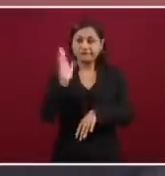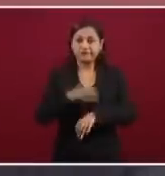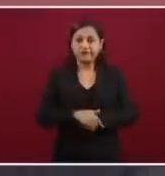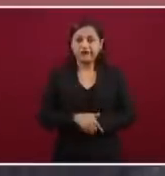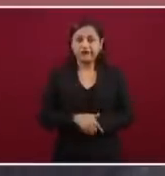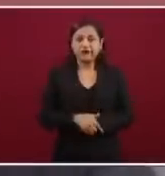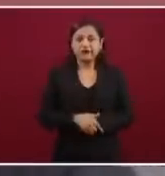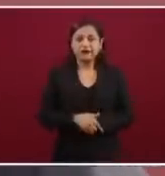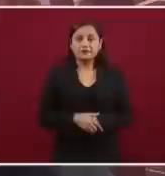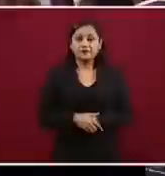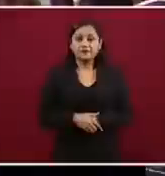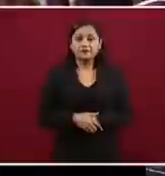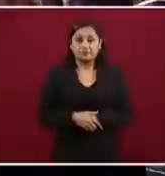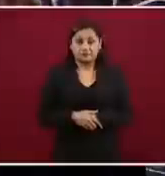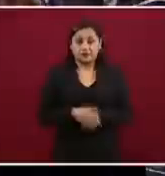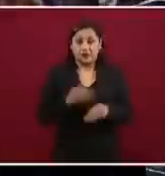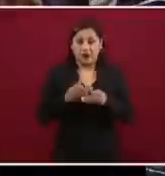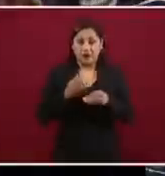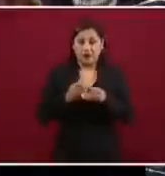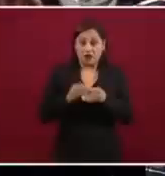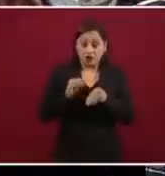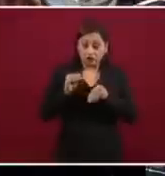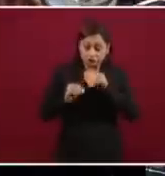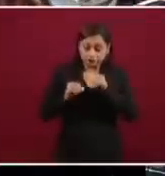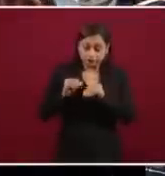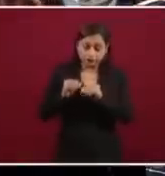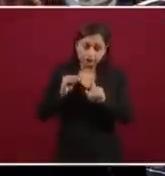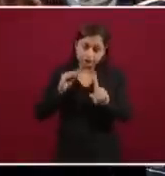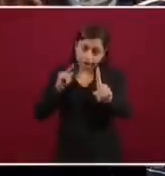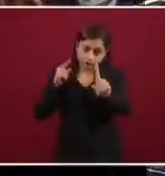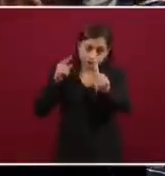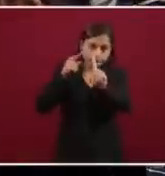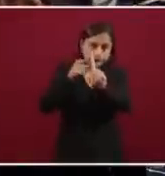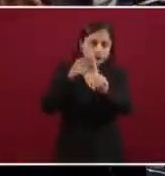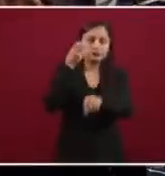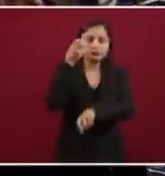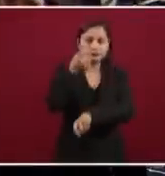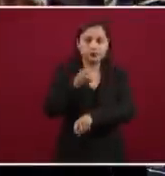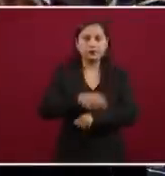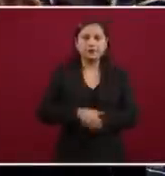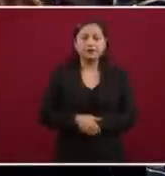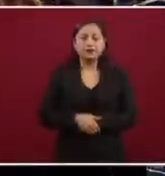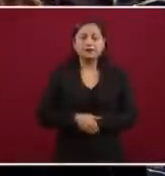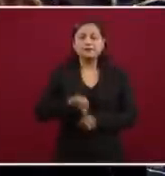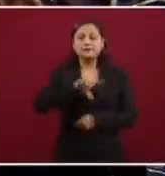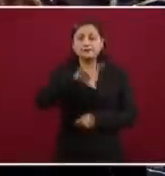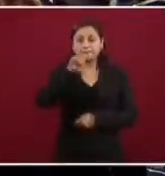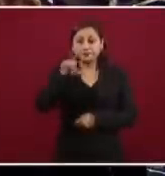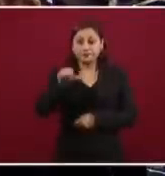Y hacia eso vamos a continuar. Y ya les vamos a presentar todo el reporte,